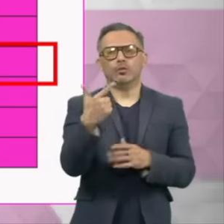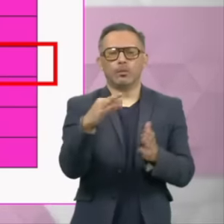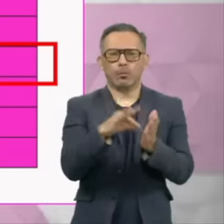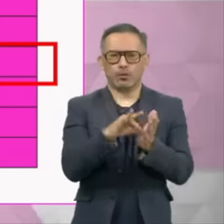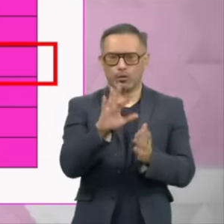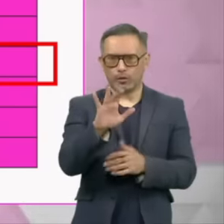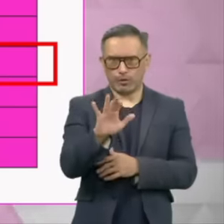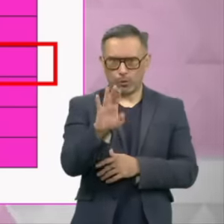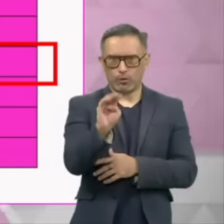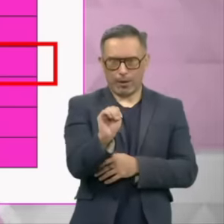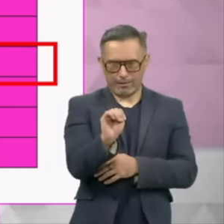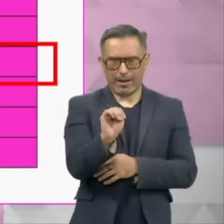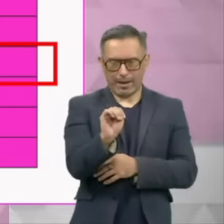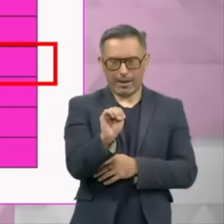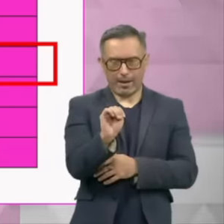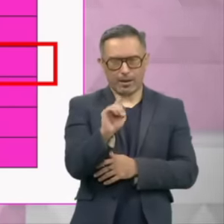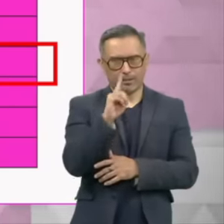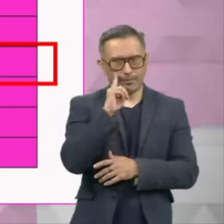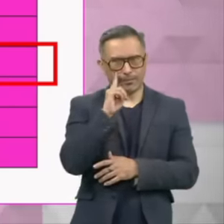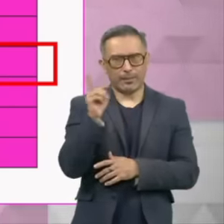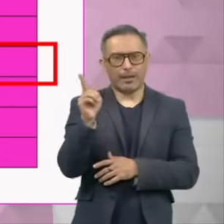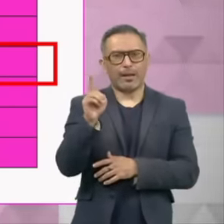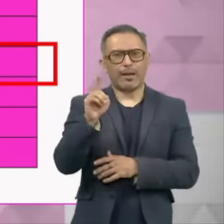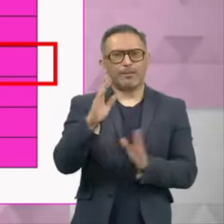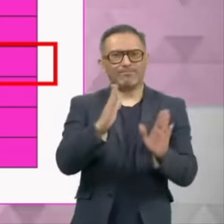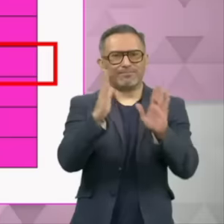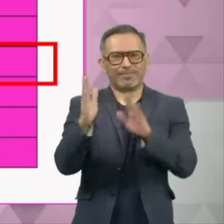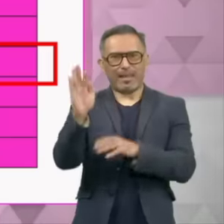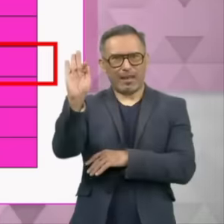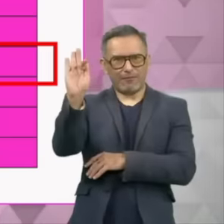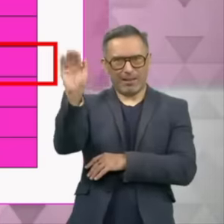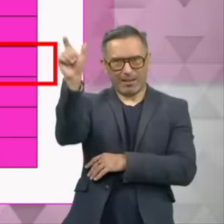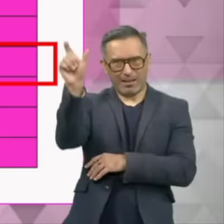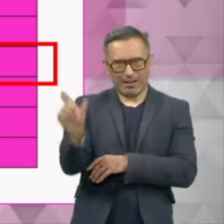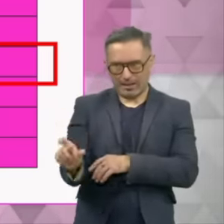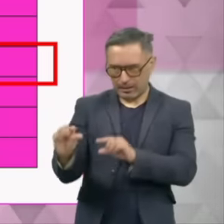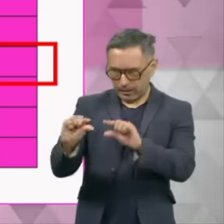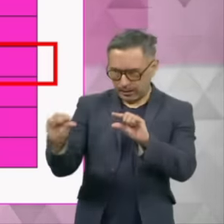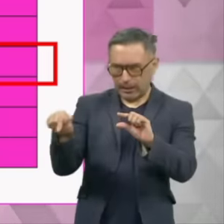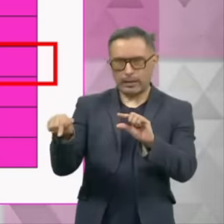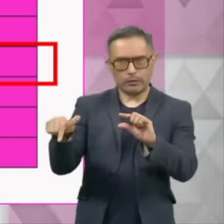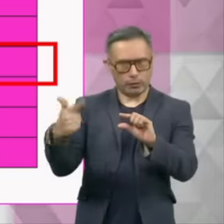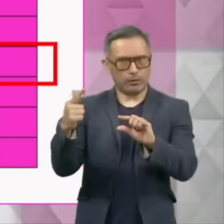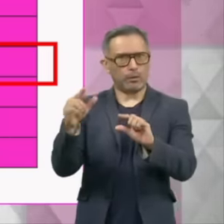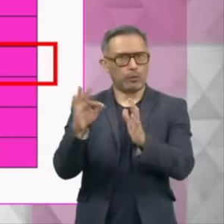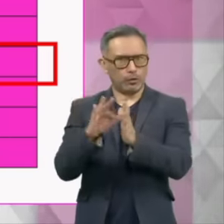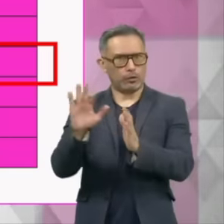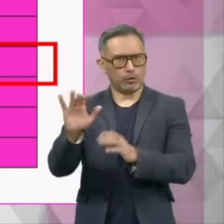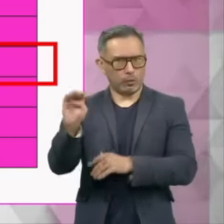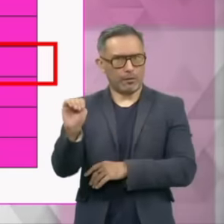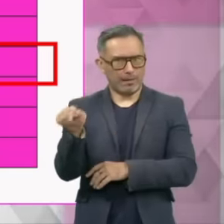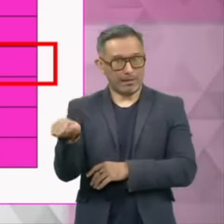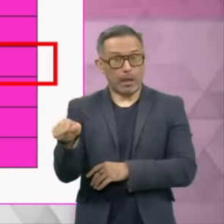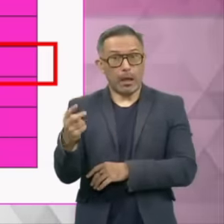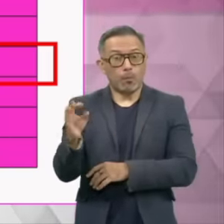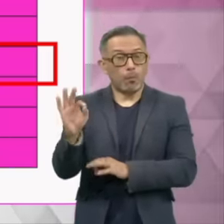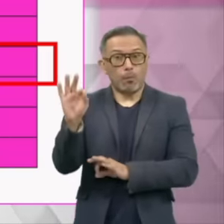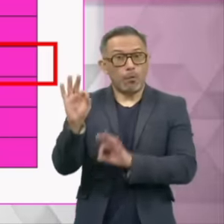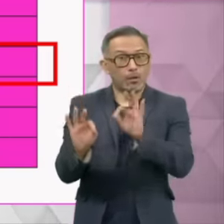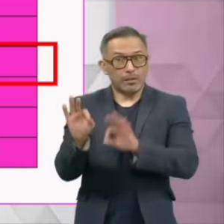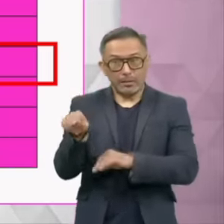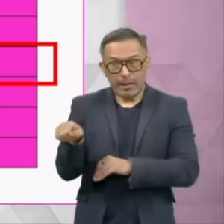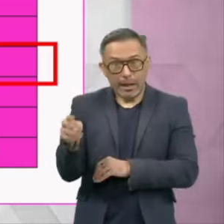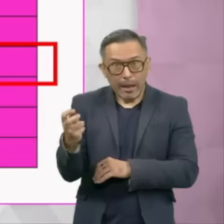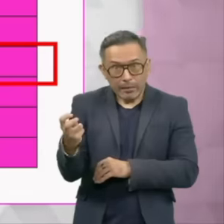12.59, como se ve en la columna F, porcentaje sobre el cual se determinará